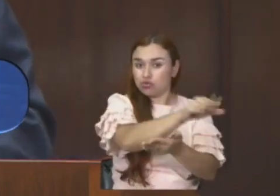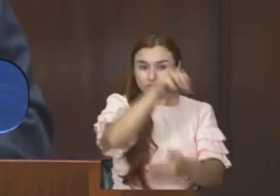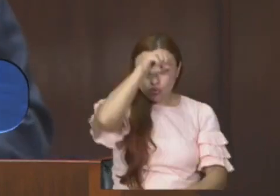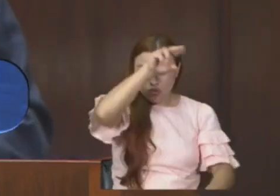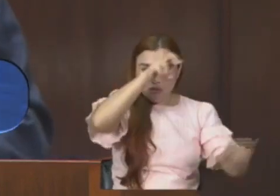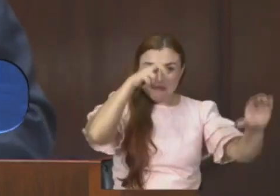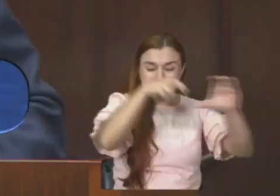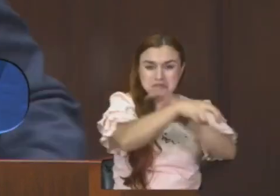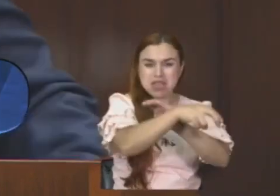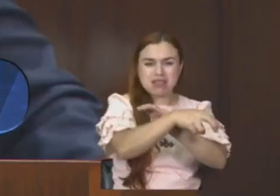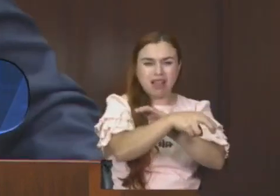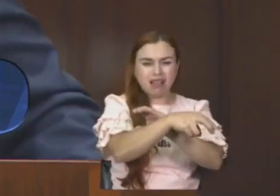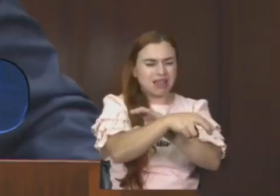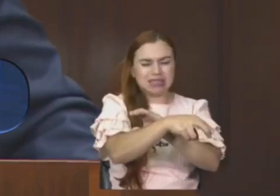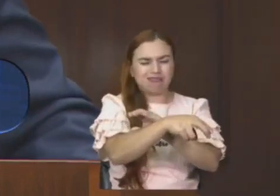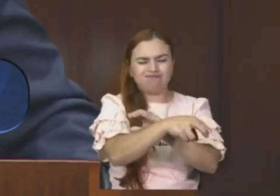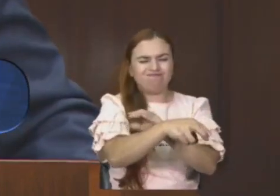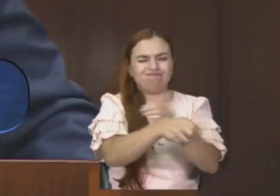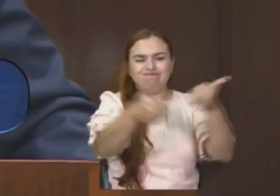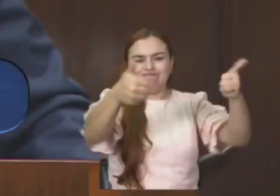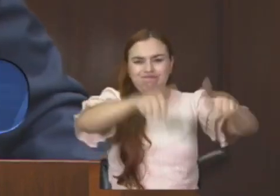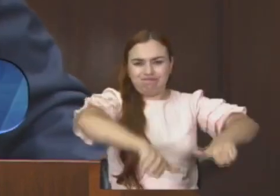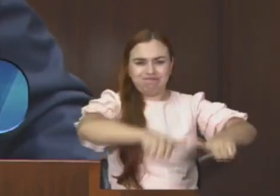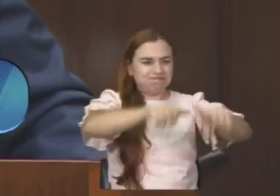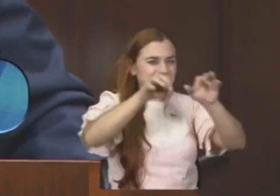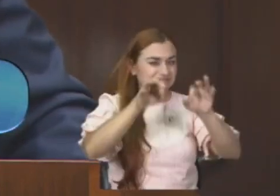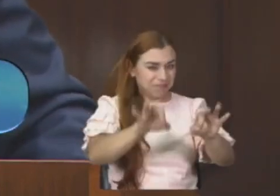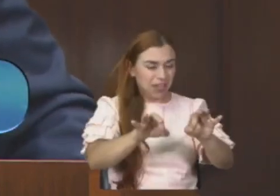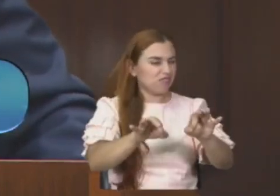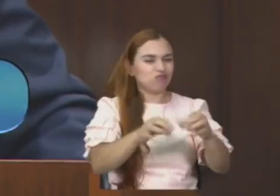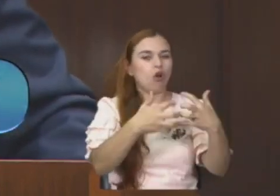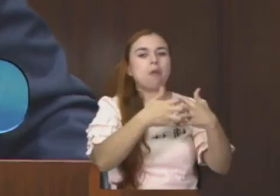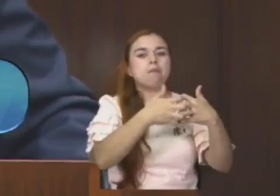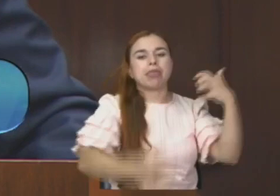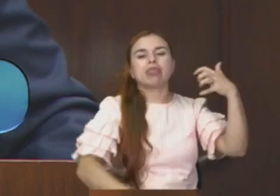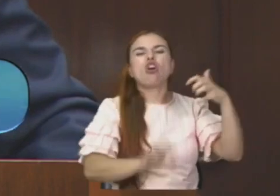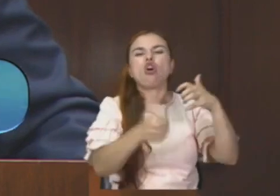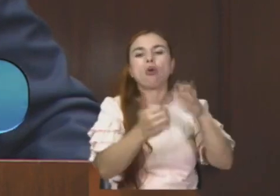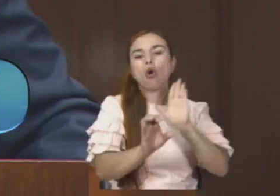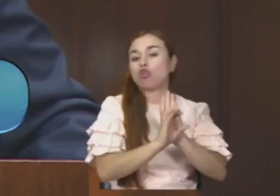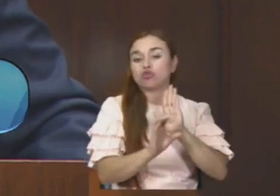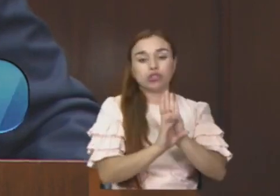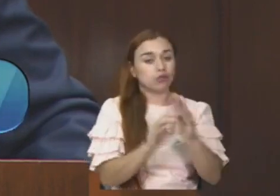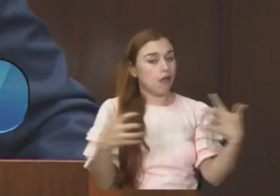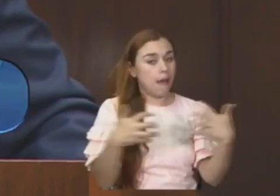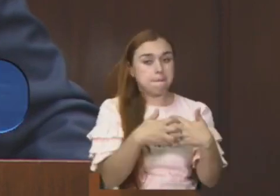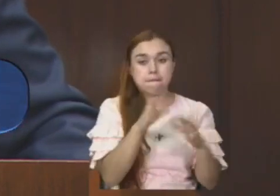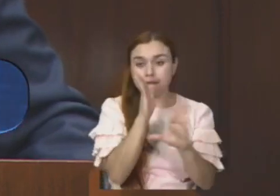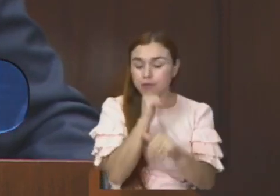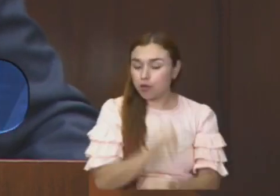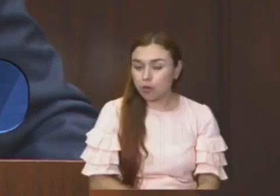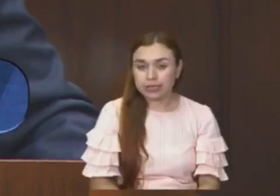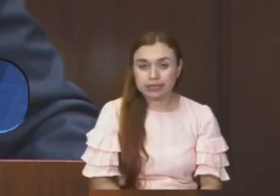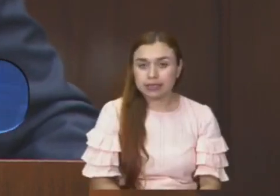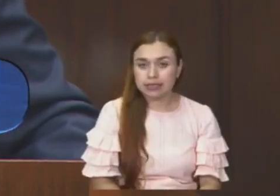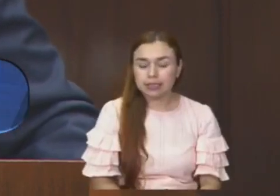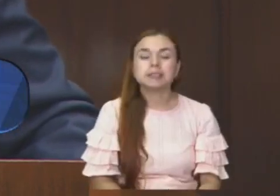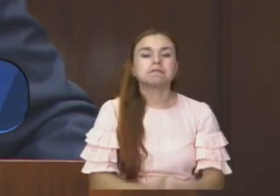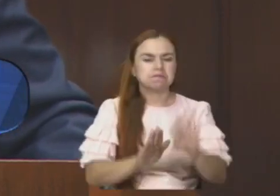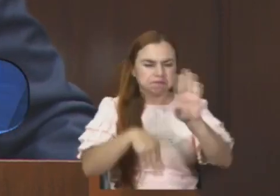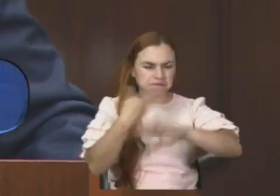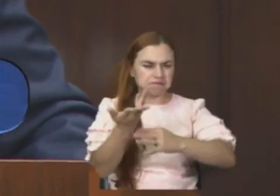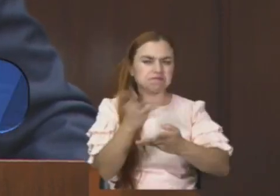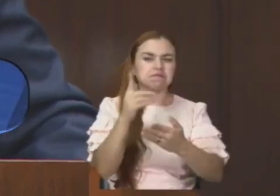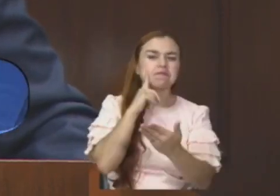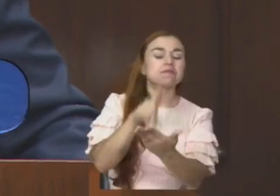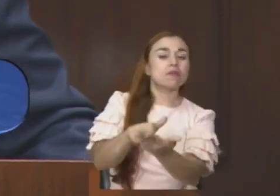1997. Conscientes de esta realidad y con el objetivo de salvaguardar los intereses nacionales, el